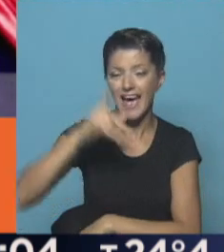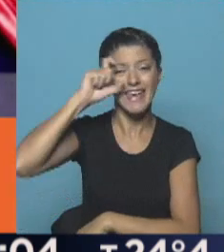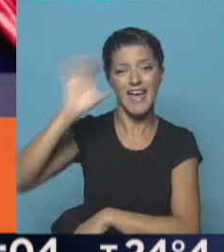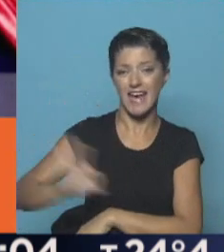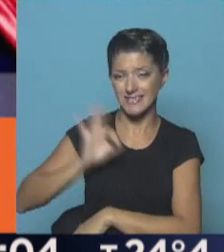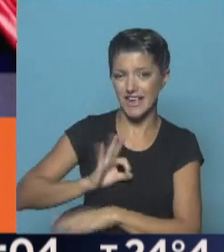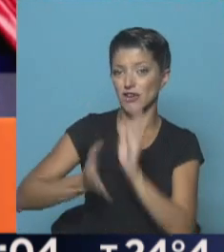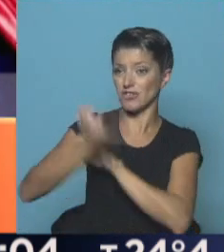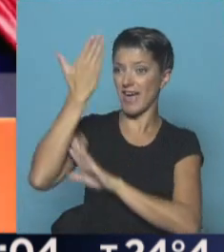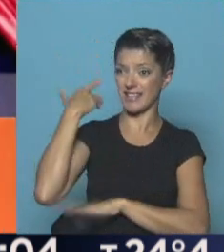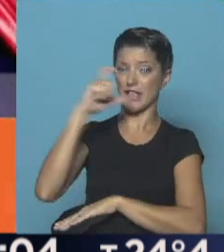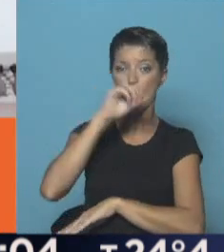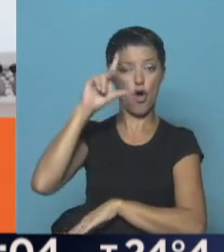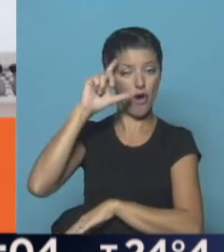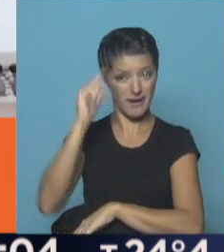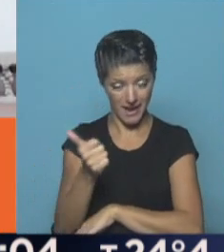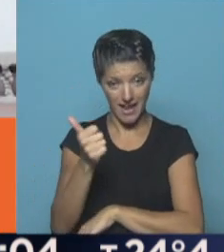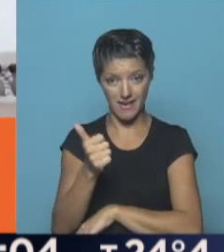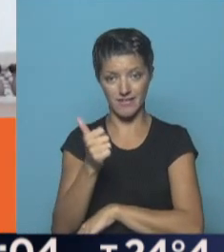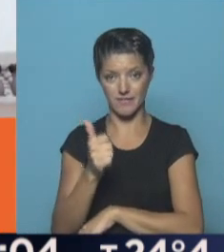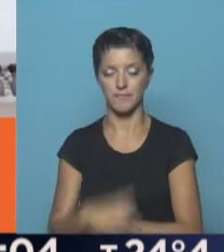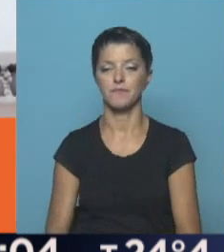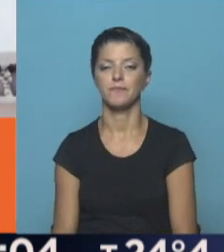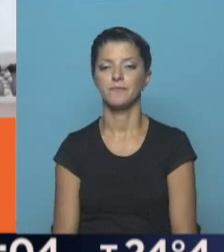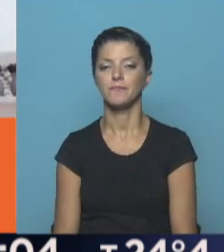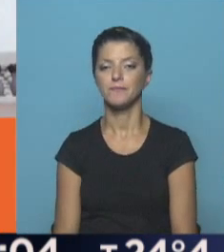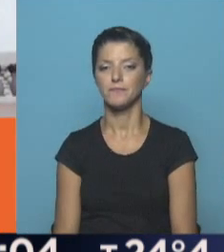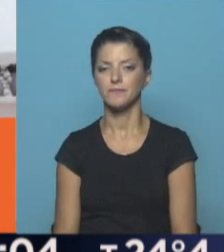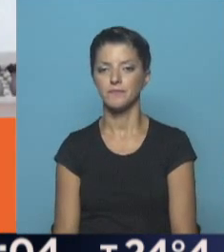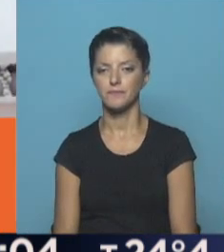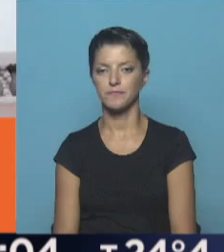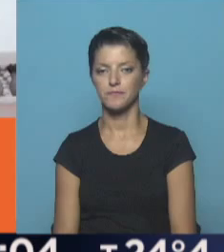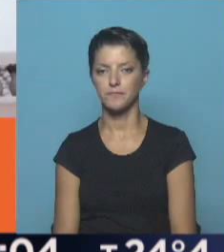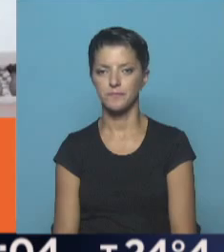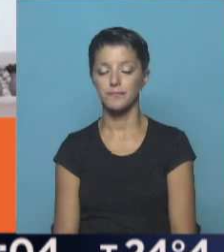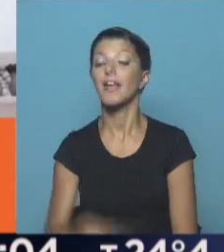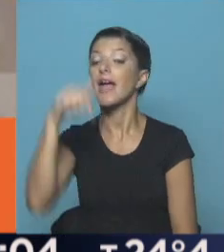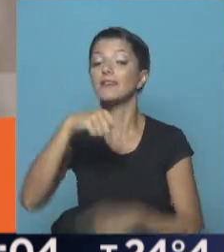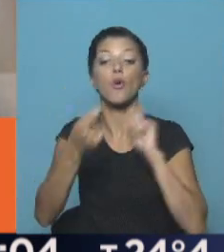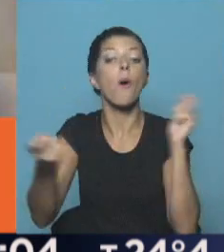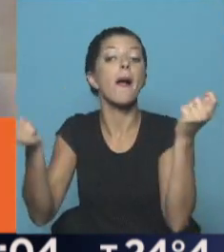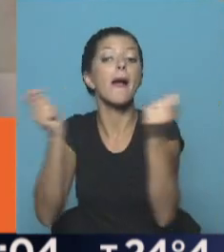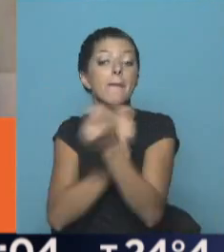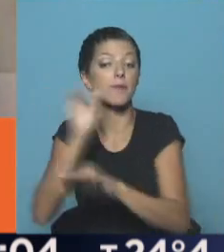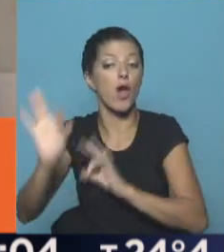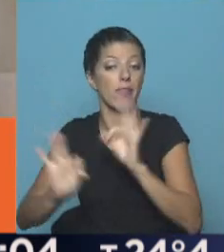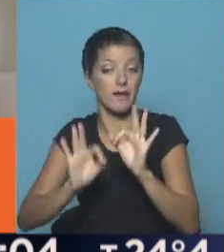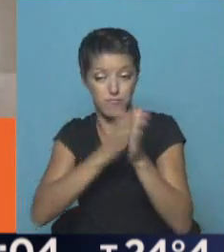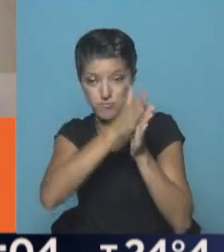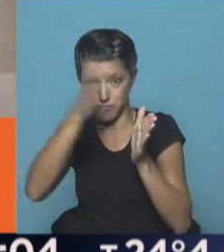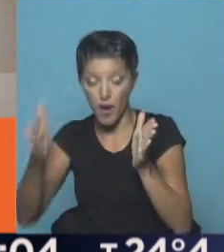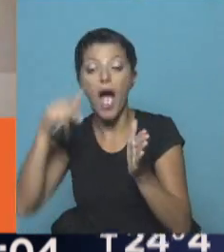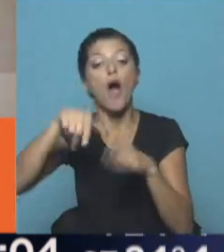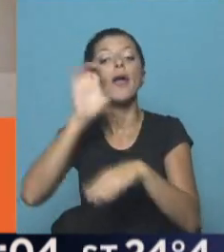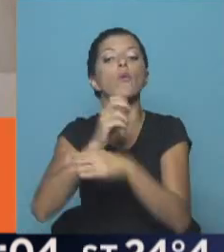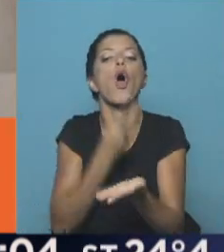por Rafael Correa, su antecesor y mentor. Este es un cambio de ciclo. Ecuador vuelve a